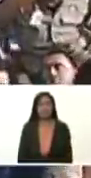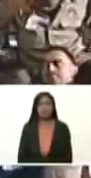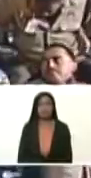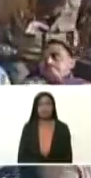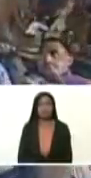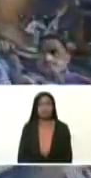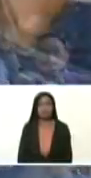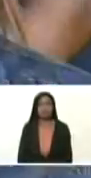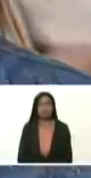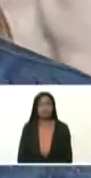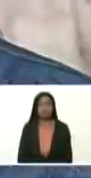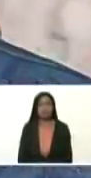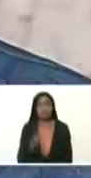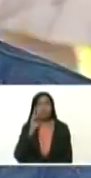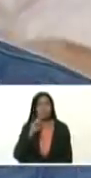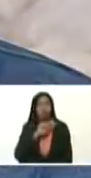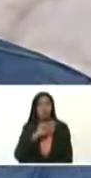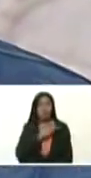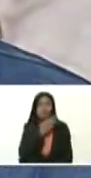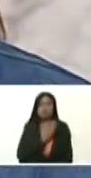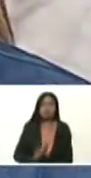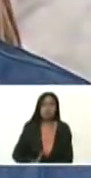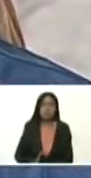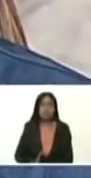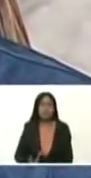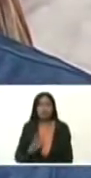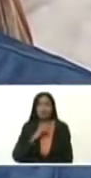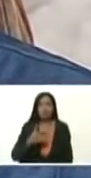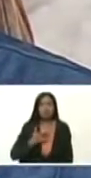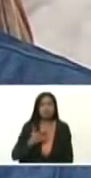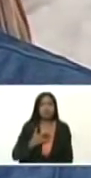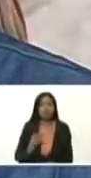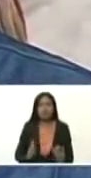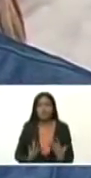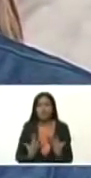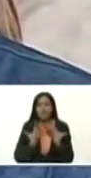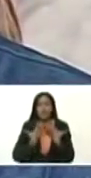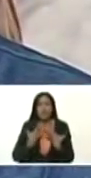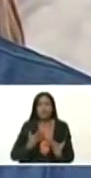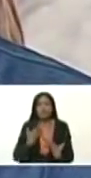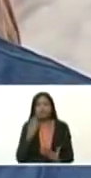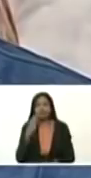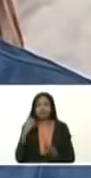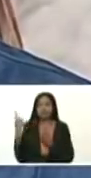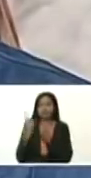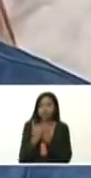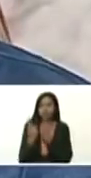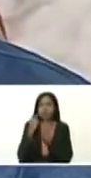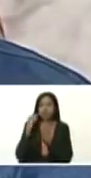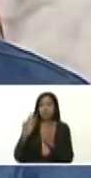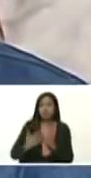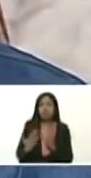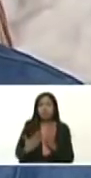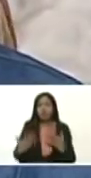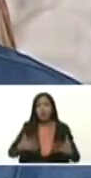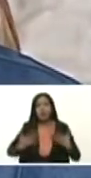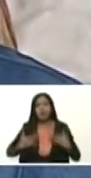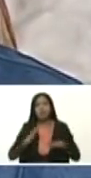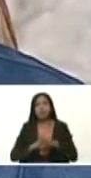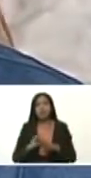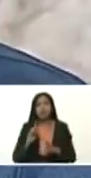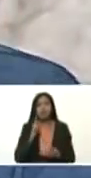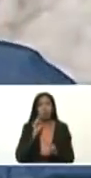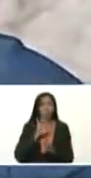Ciertamente, presidente, es inevitable no sentir tanta emoción hoy teniéndolo acá de frente. Y ciertamente así también. Fui